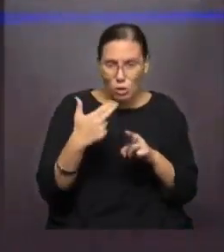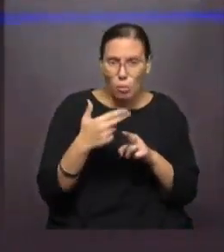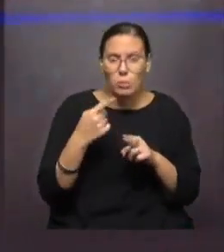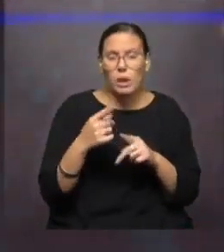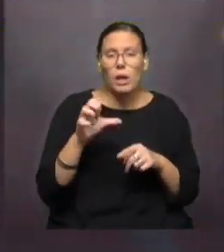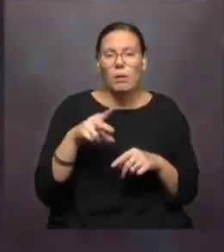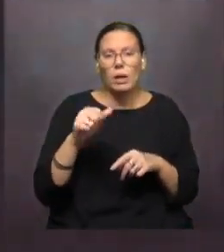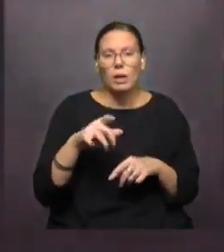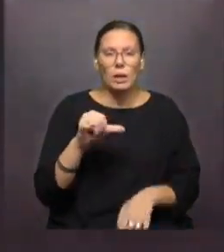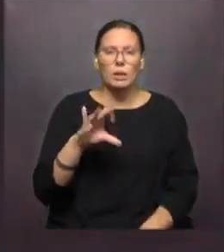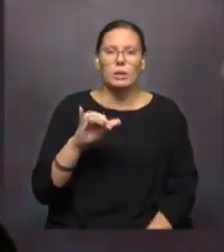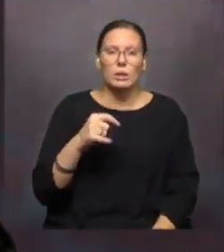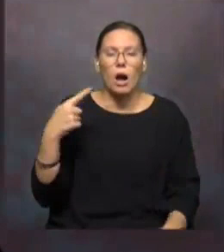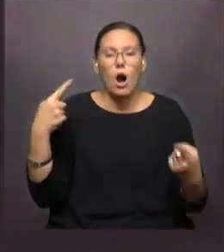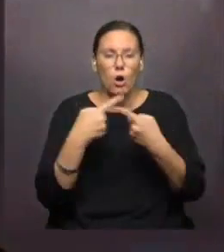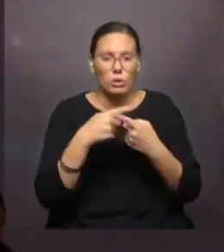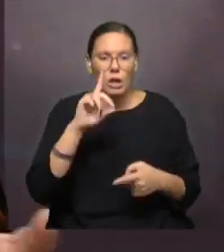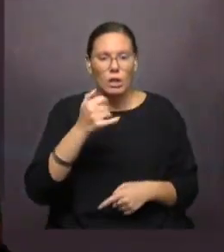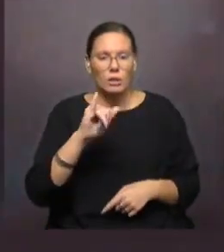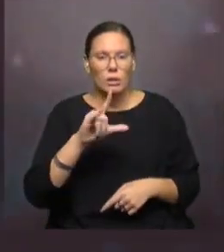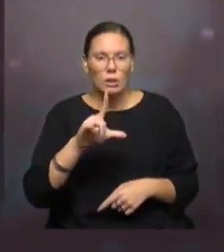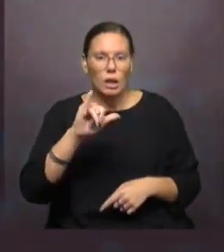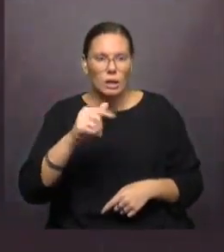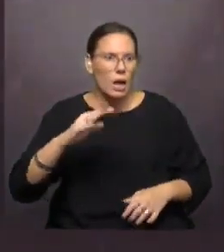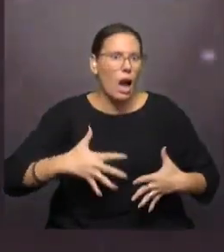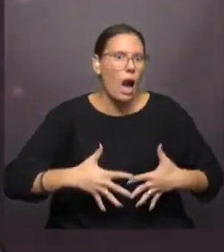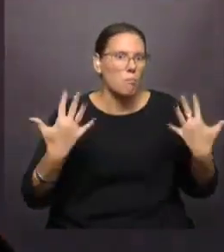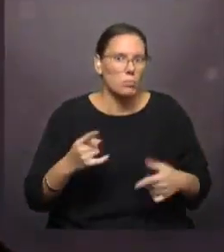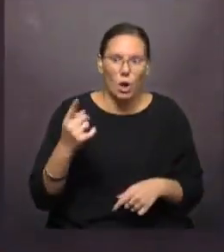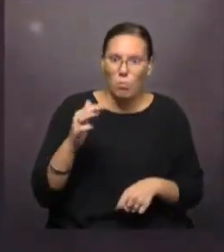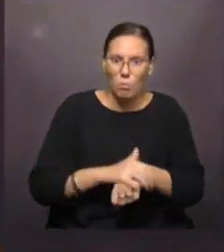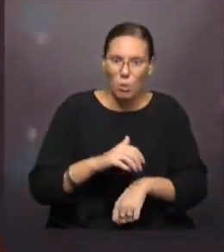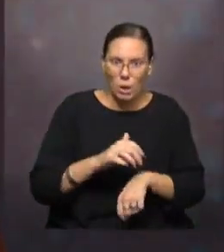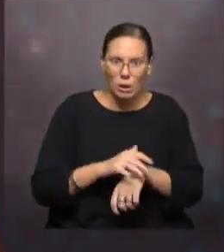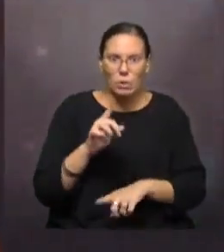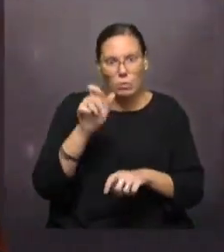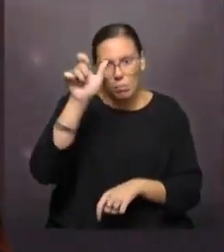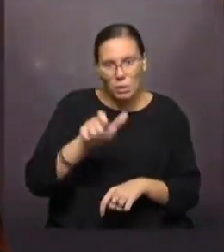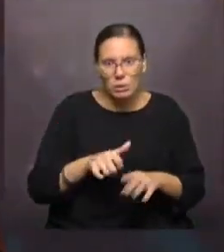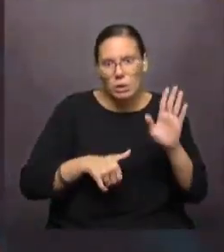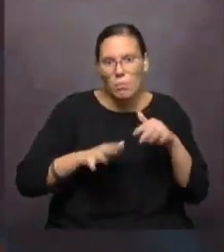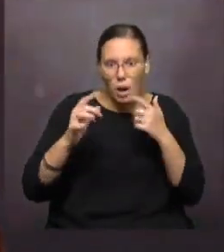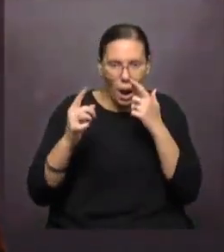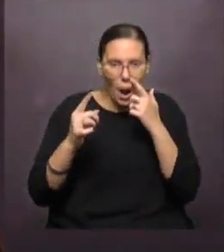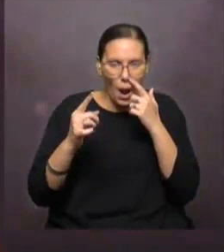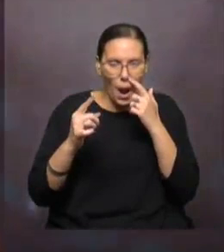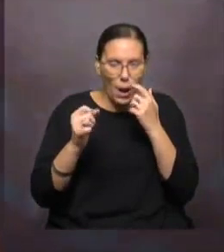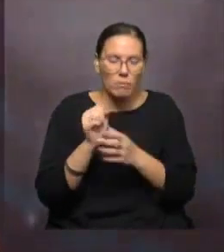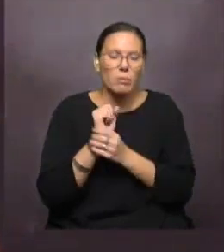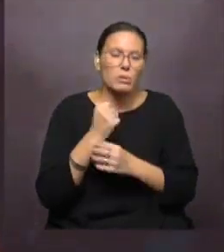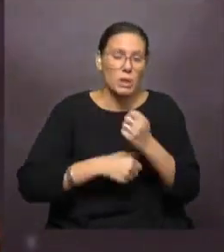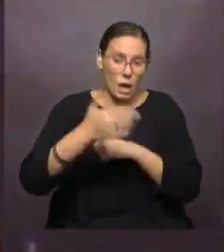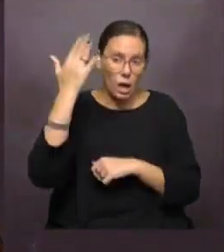había peleado contra contra Mohamed Ali que era el gran campeón del momento probablemente uno de las personalidades más célebres de aquellos años